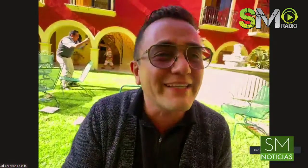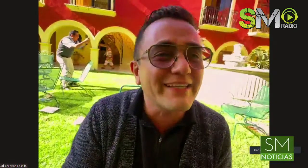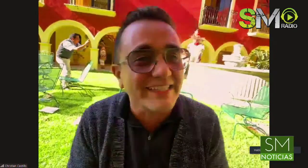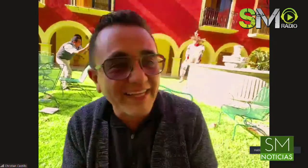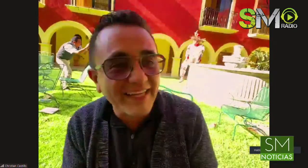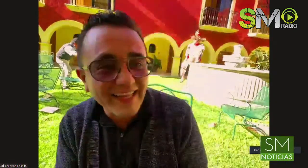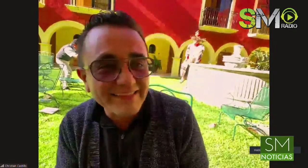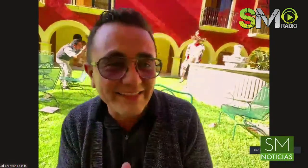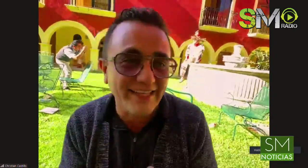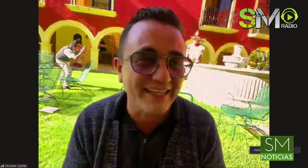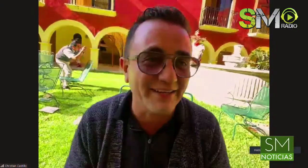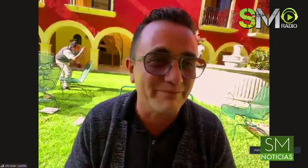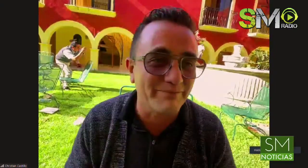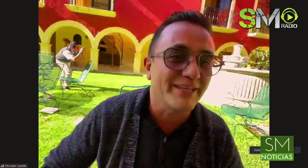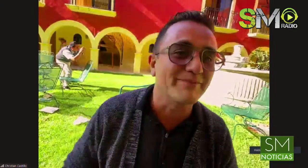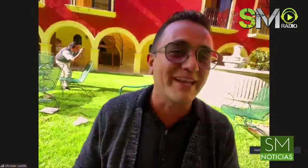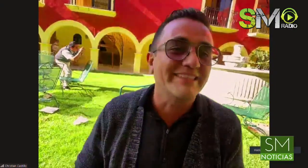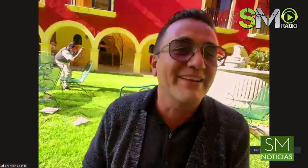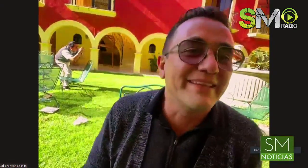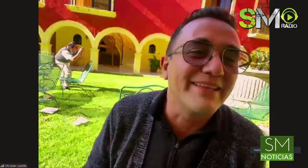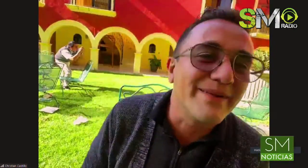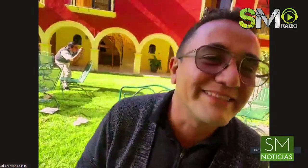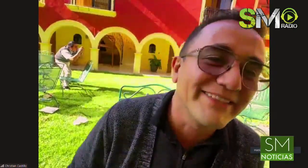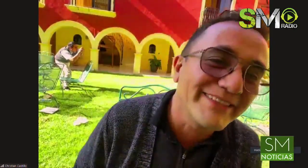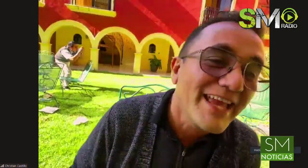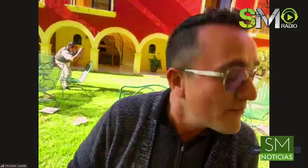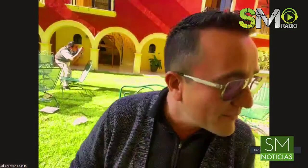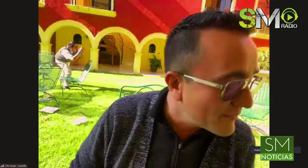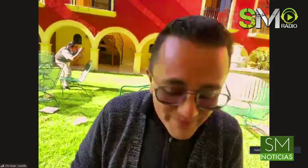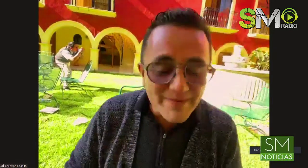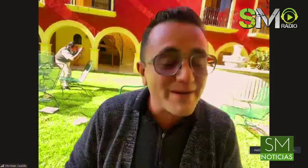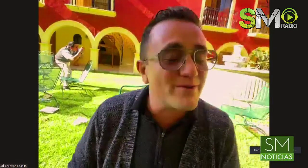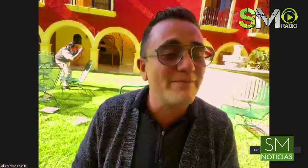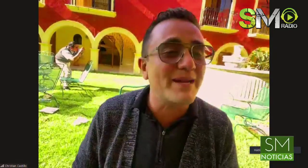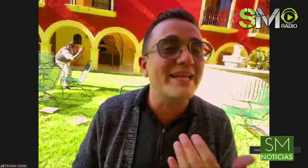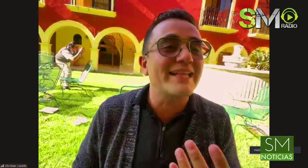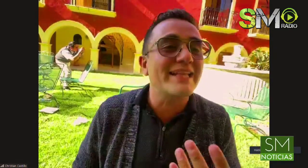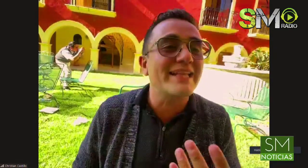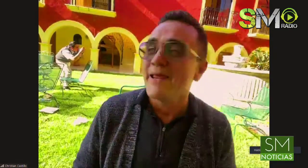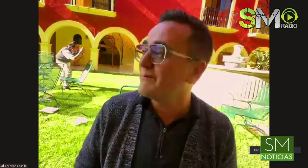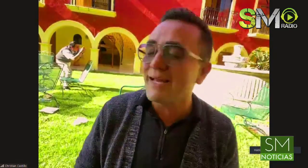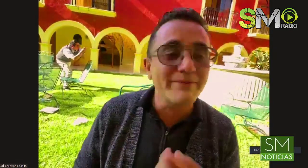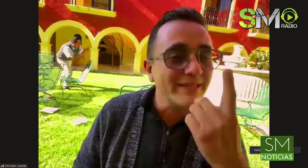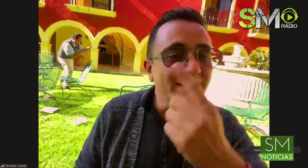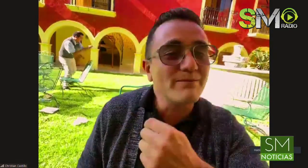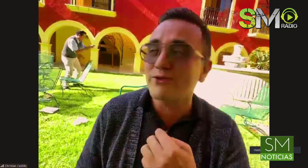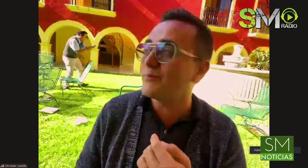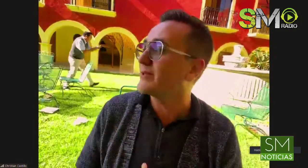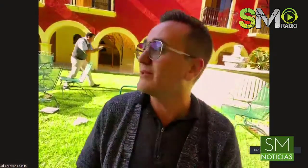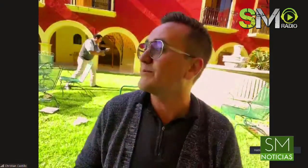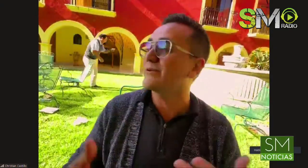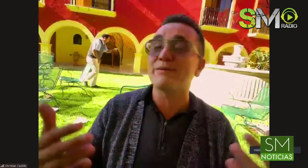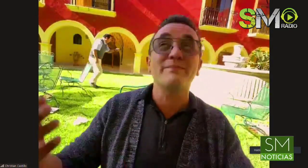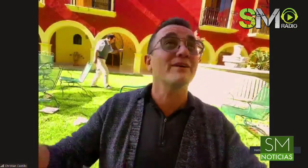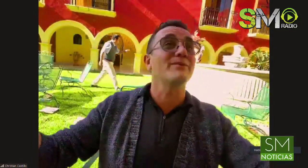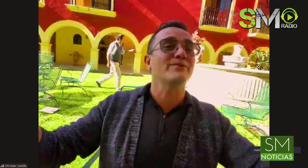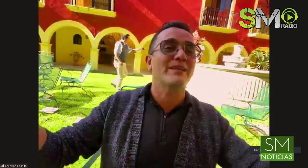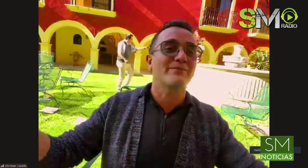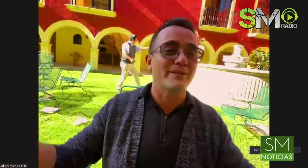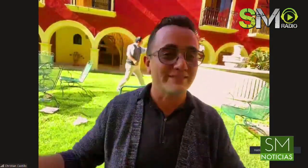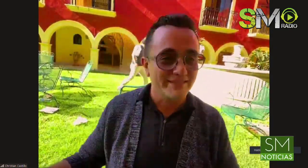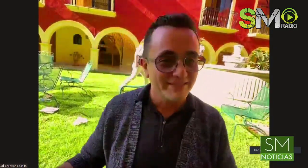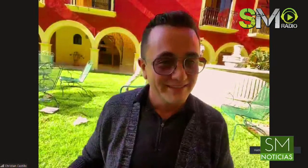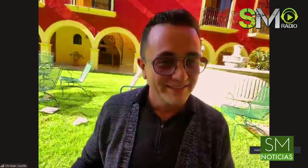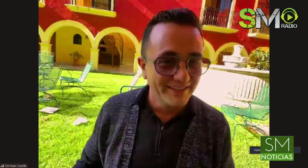Exactamente. Y acá posando para la selfie y demás. Entonces, pero mi hermano, siempre la energía. Mira, bien diría, muerto por dentro, pero de pie como